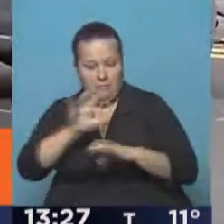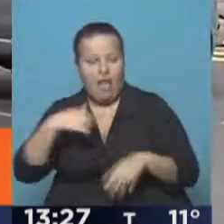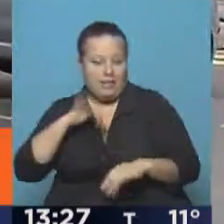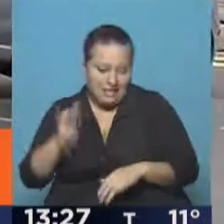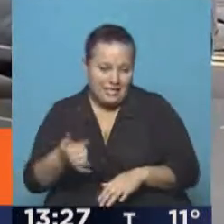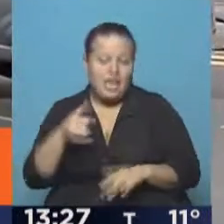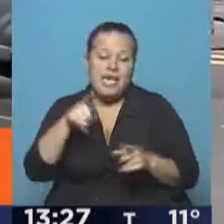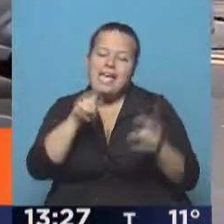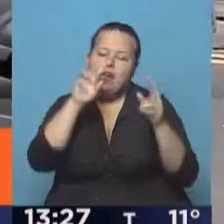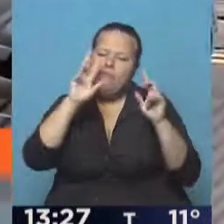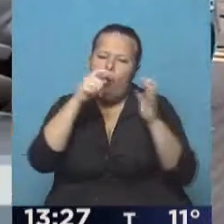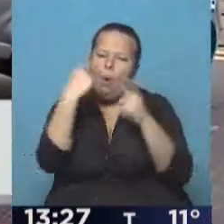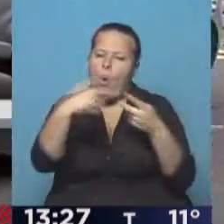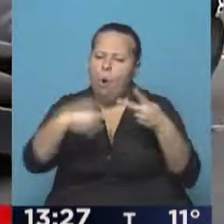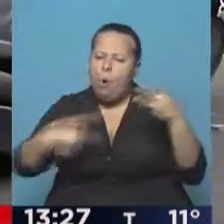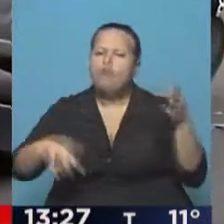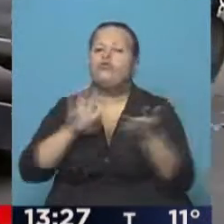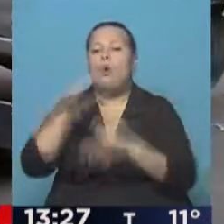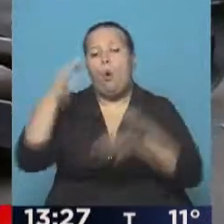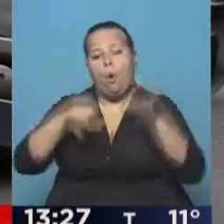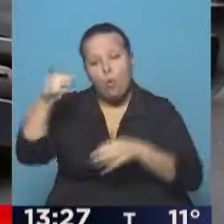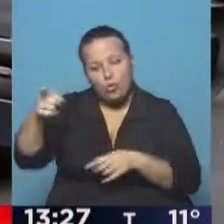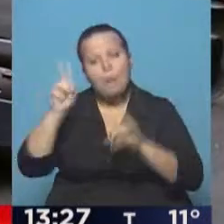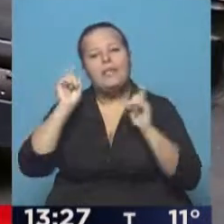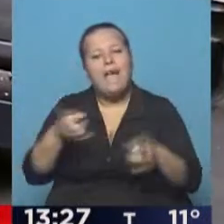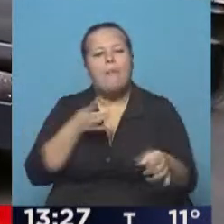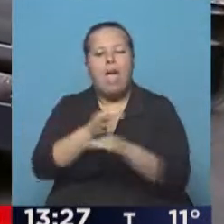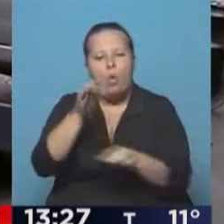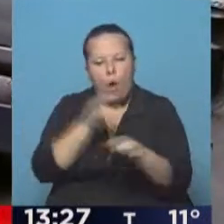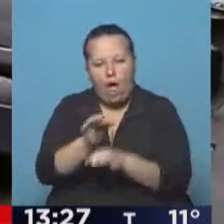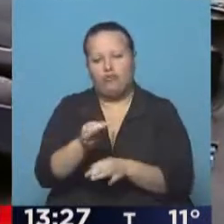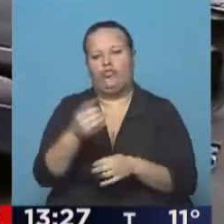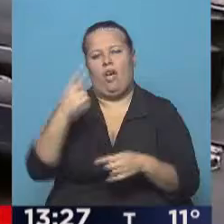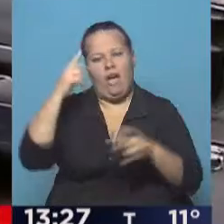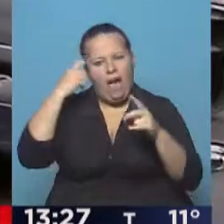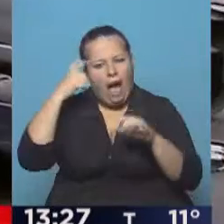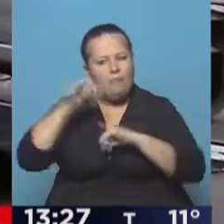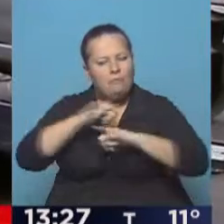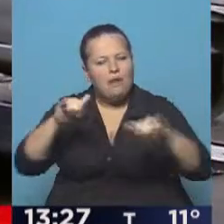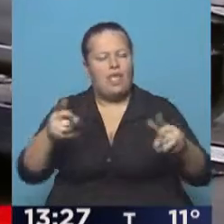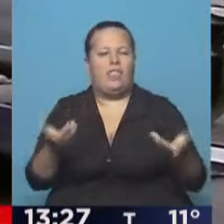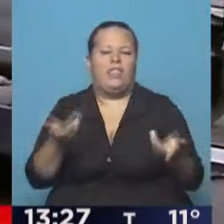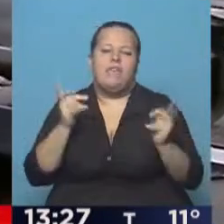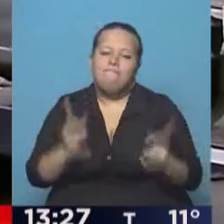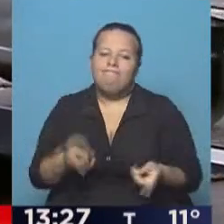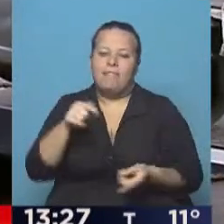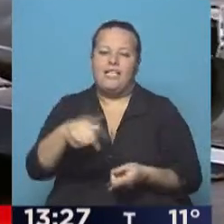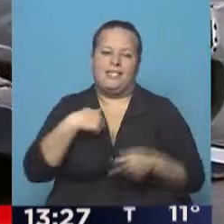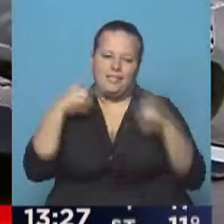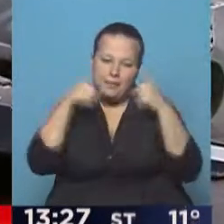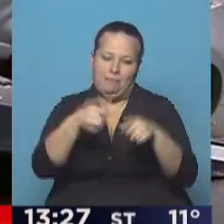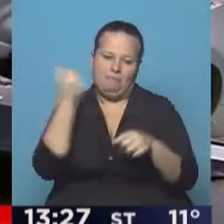bueno son una serie de cuestiones eso tiene que ver con la justicia pero tiene que ver con la educación la concientización y bueno a eso estamos